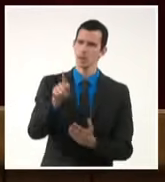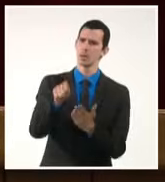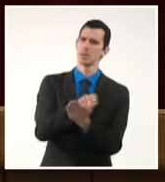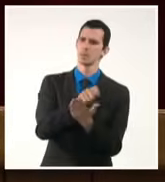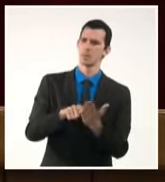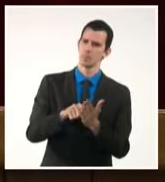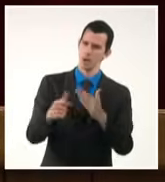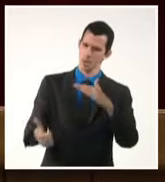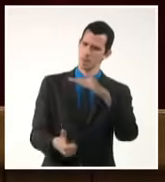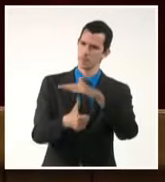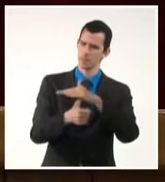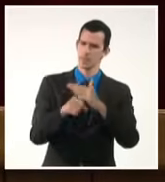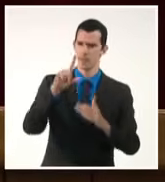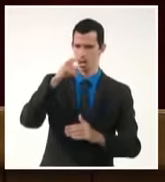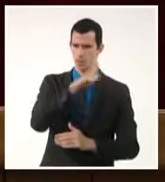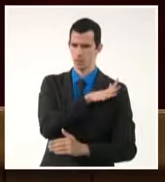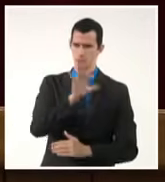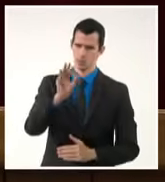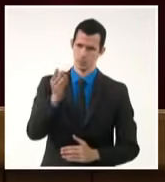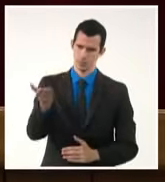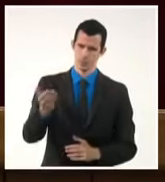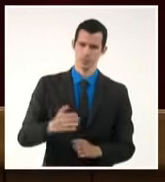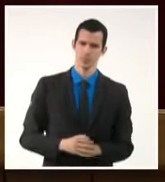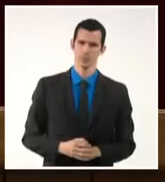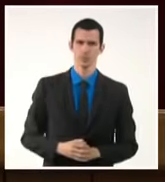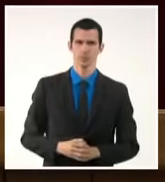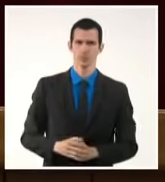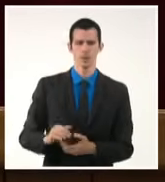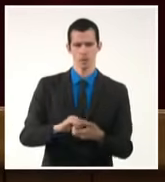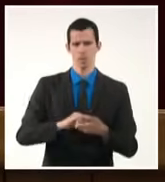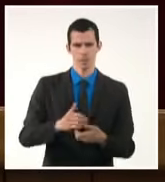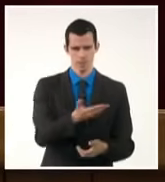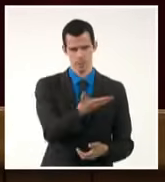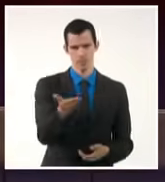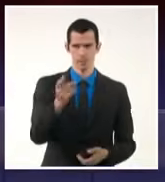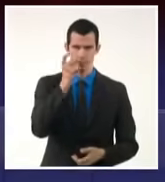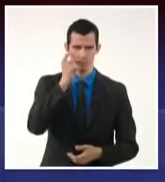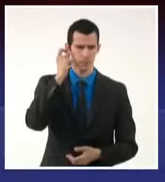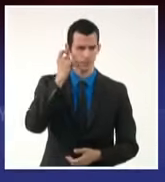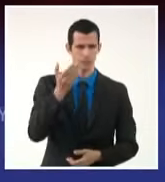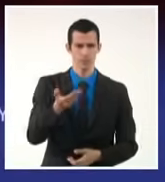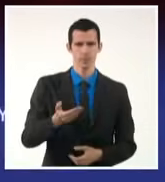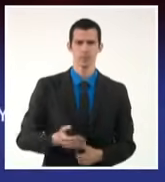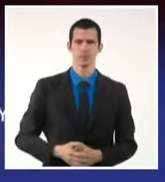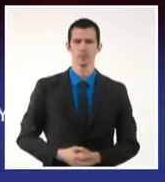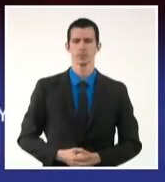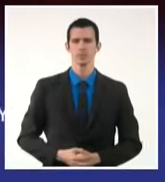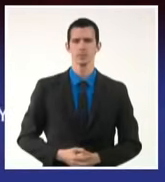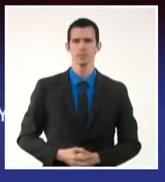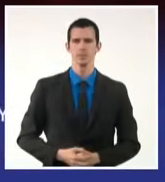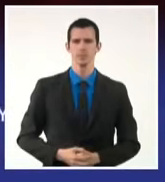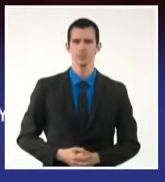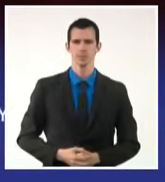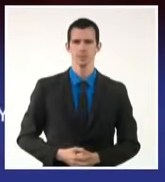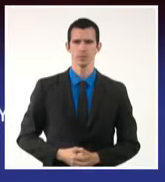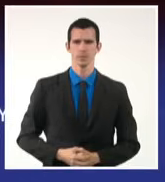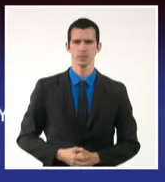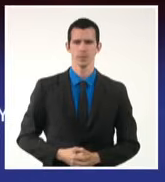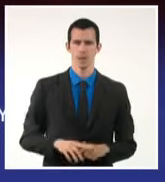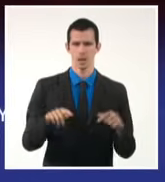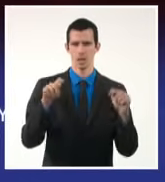Nacional del Poder Popular, diputadas y diputados. Esta última sesión de la Asamblea